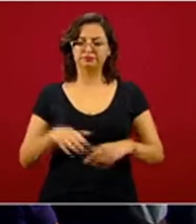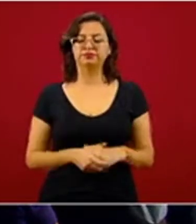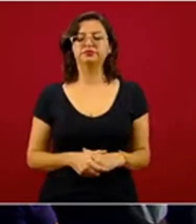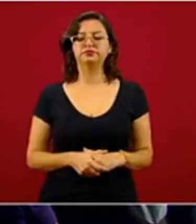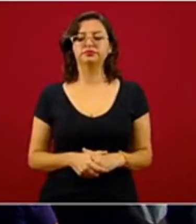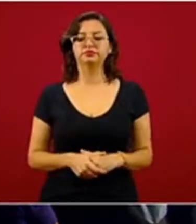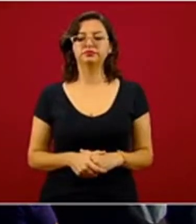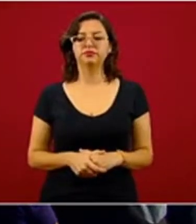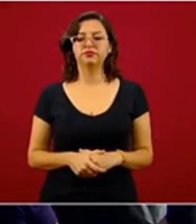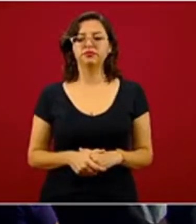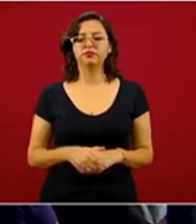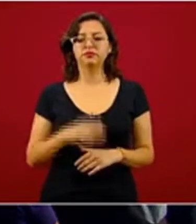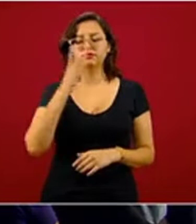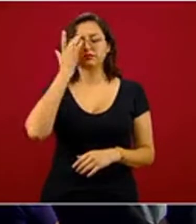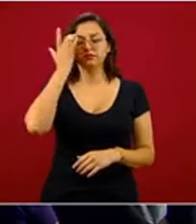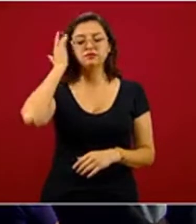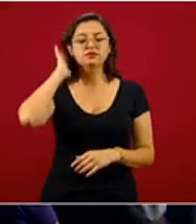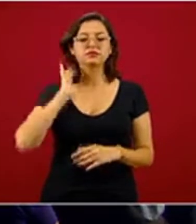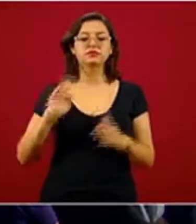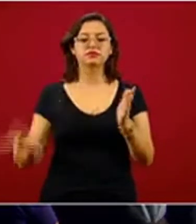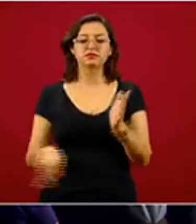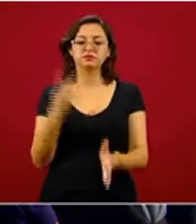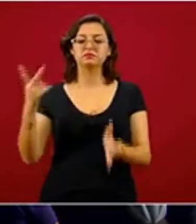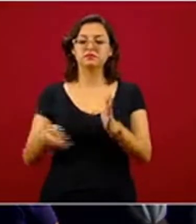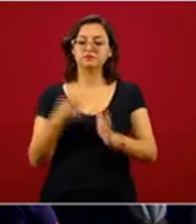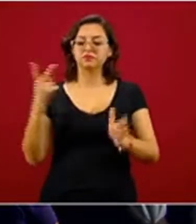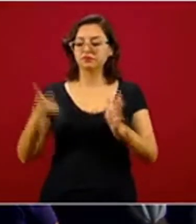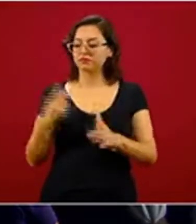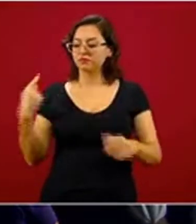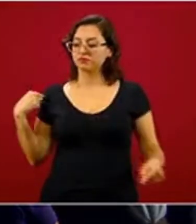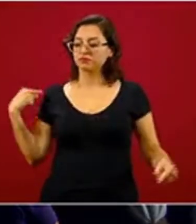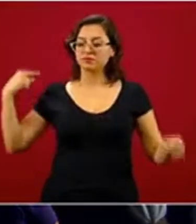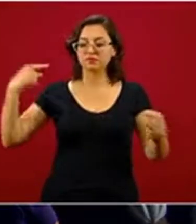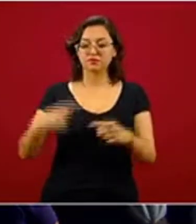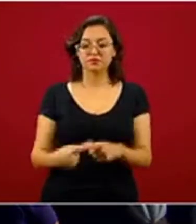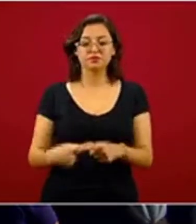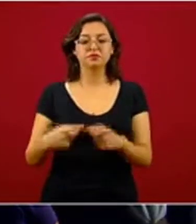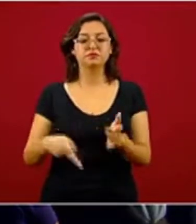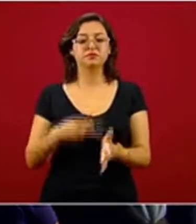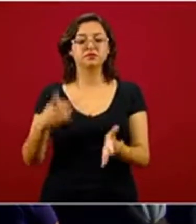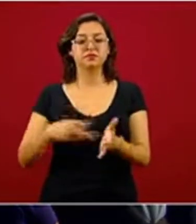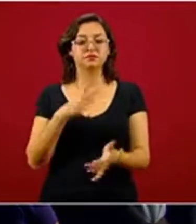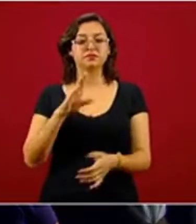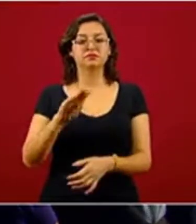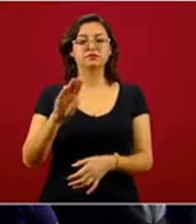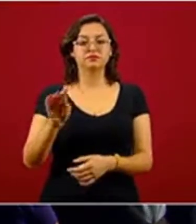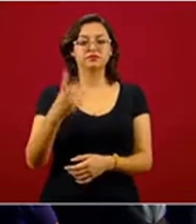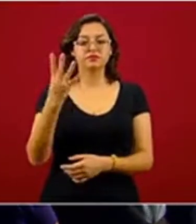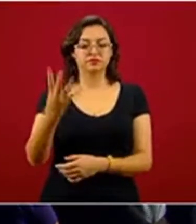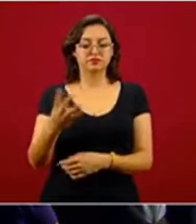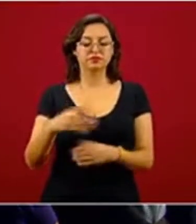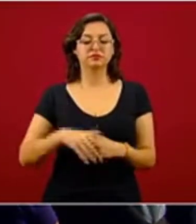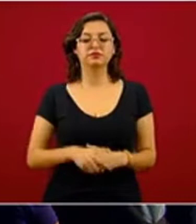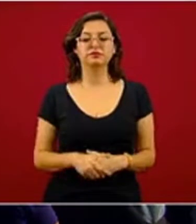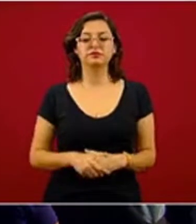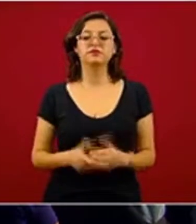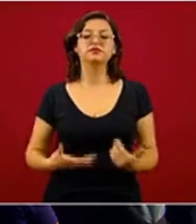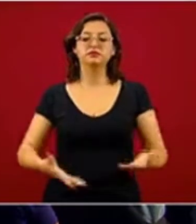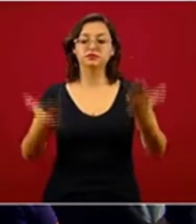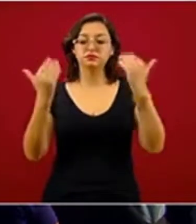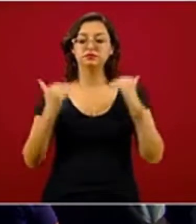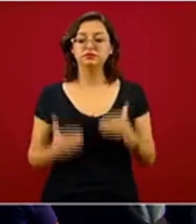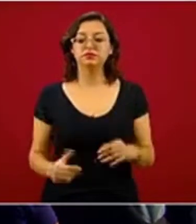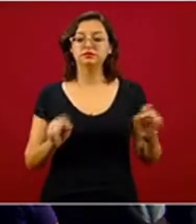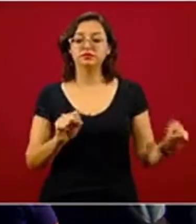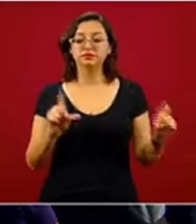84 conferencias vespertinas, esta es la número 84. Bien, veamos la siguiente diapositiva